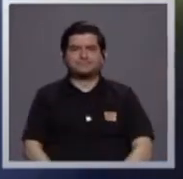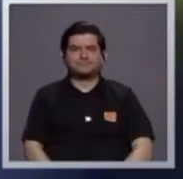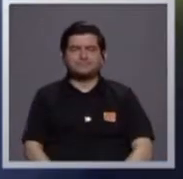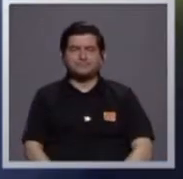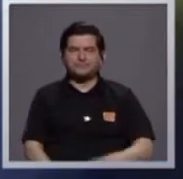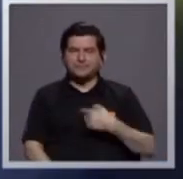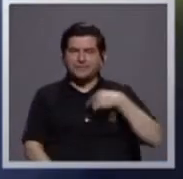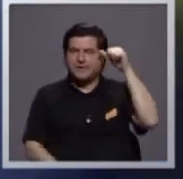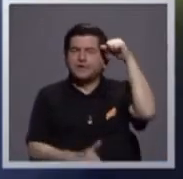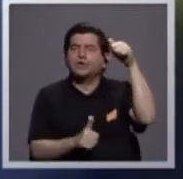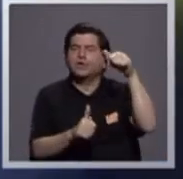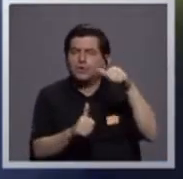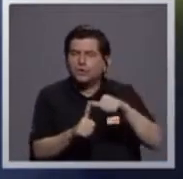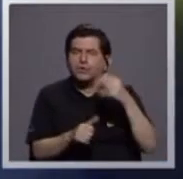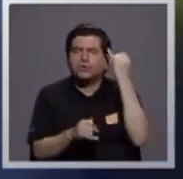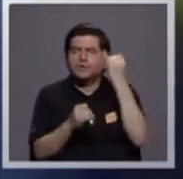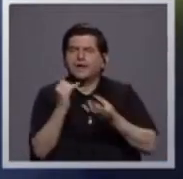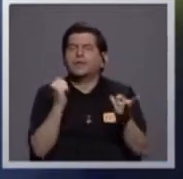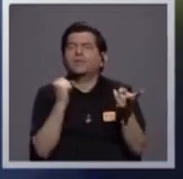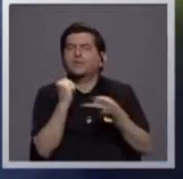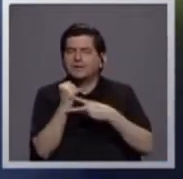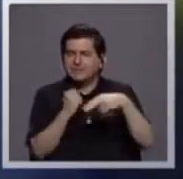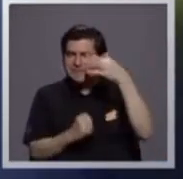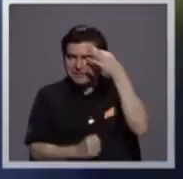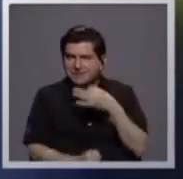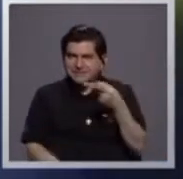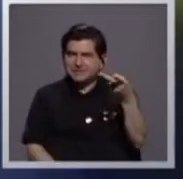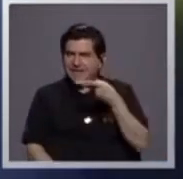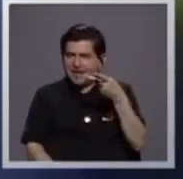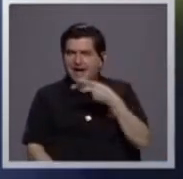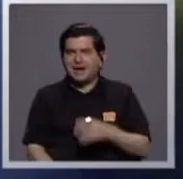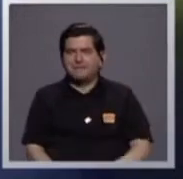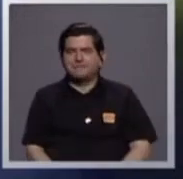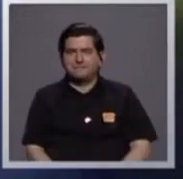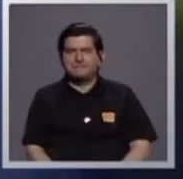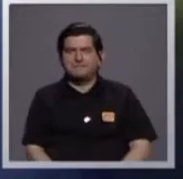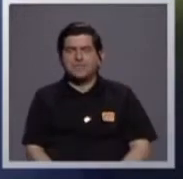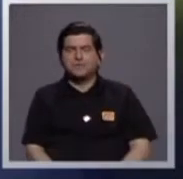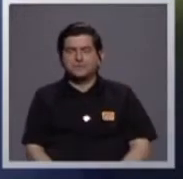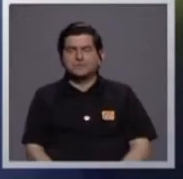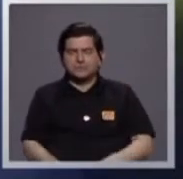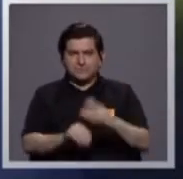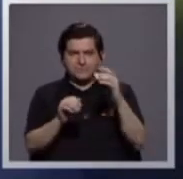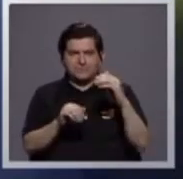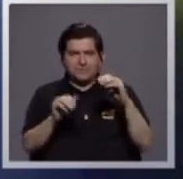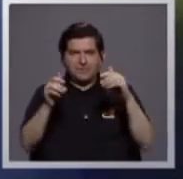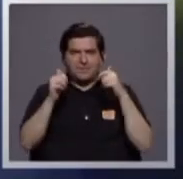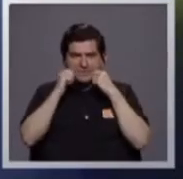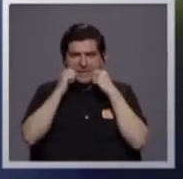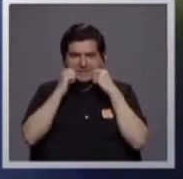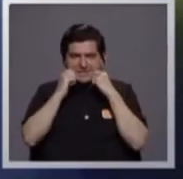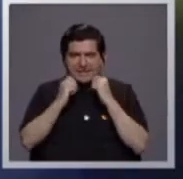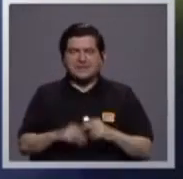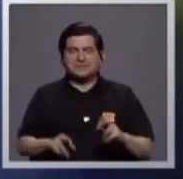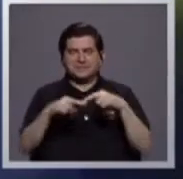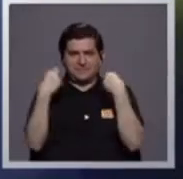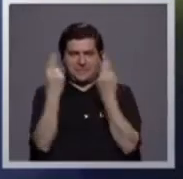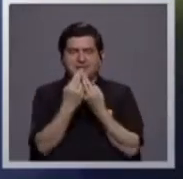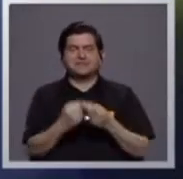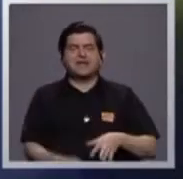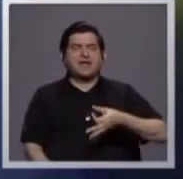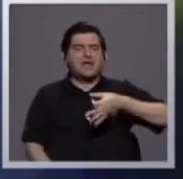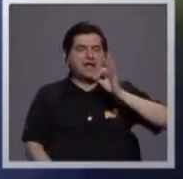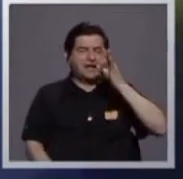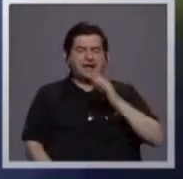Voy a recordar la última vez que creo que nos vimos de manera presencial, y fue tomándonos un café